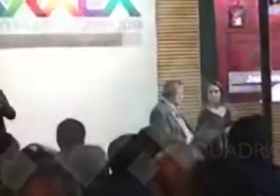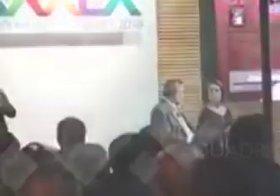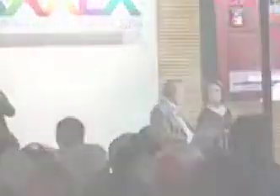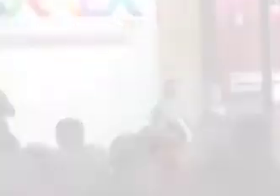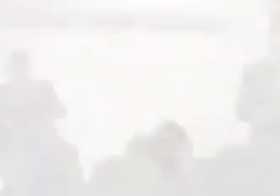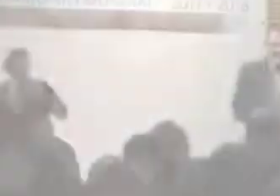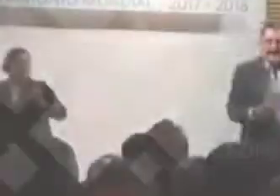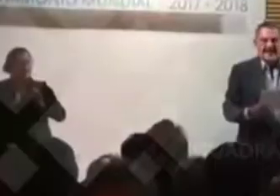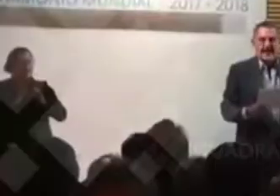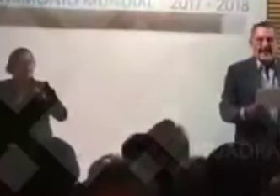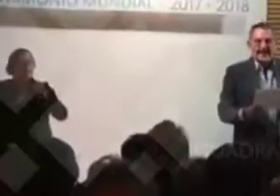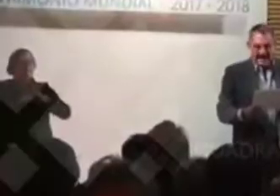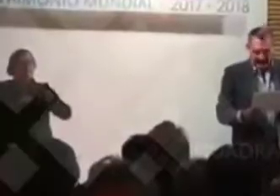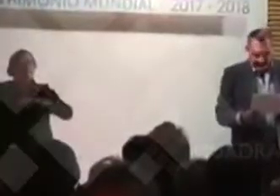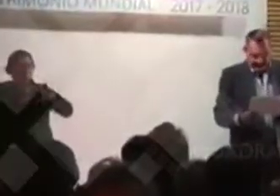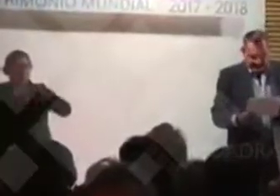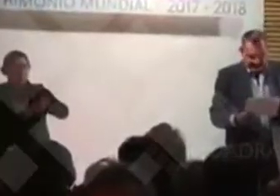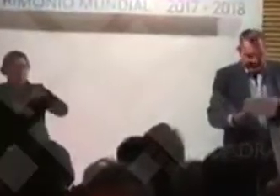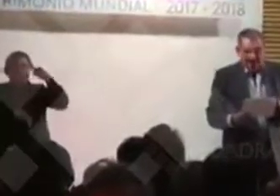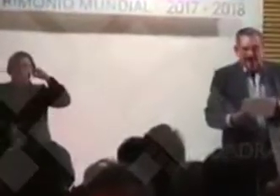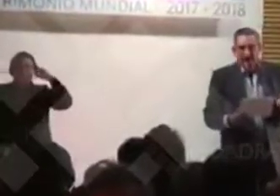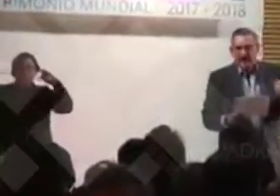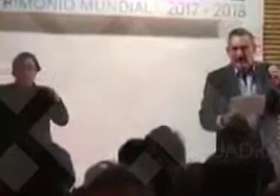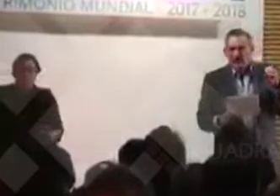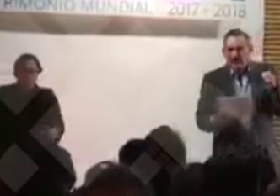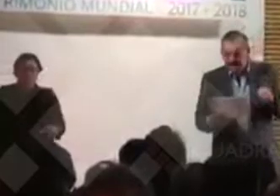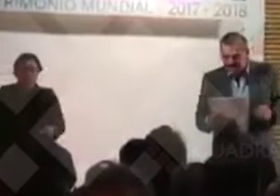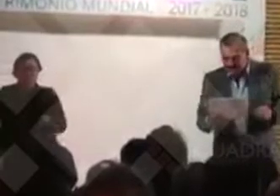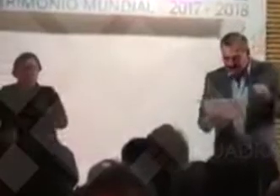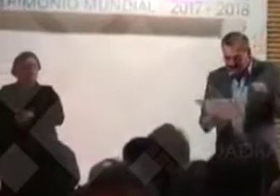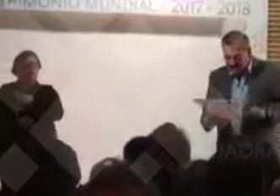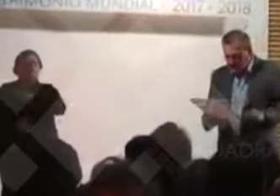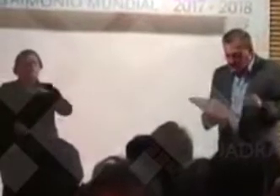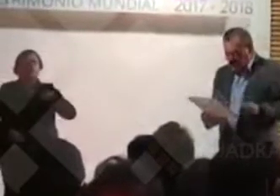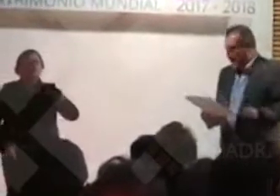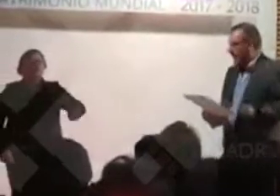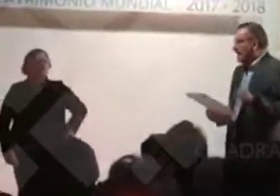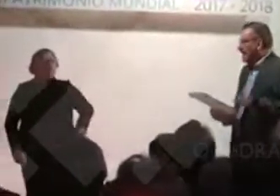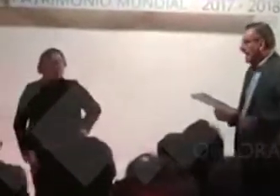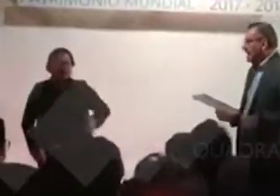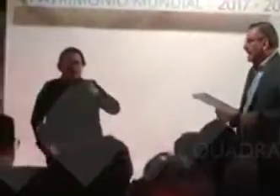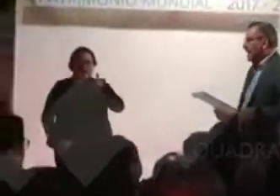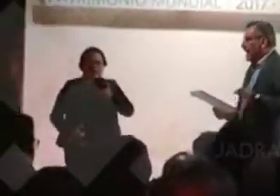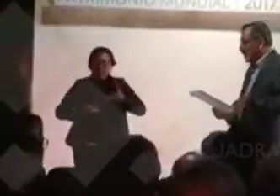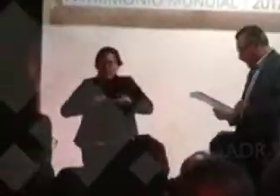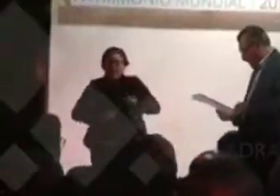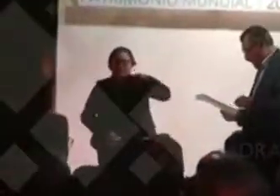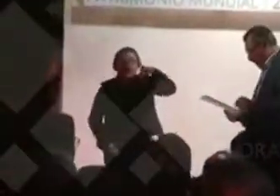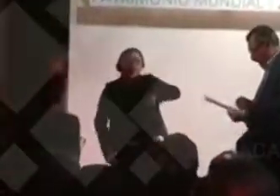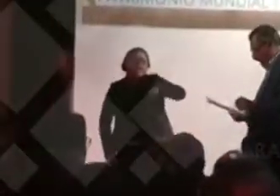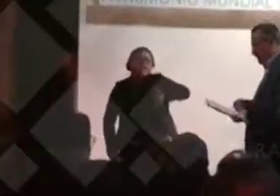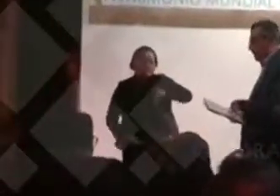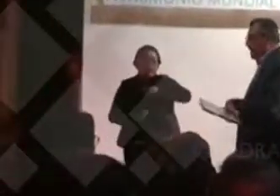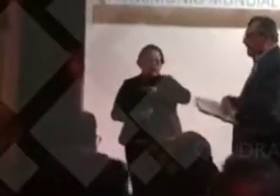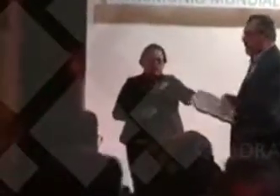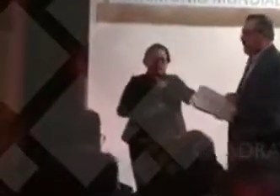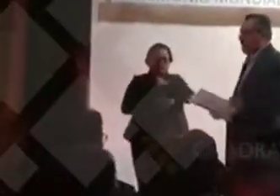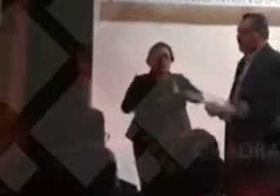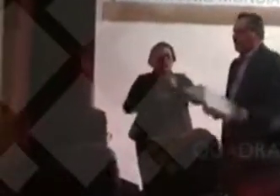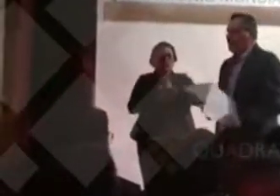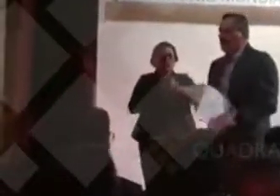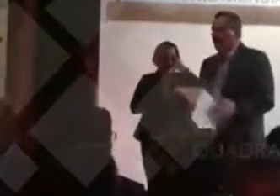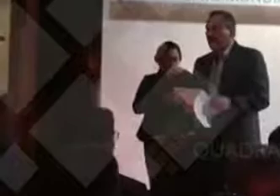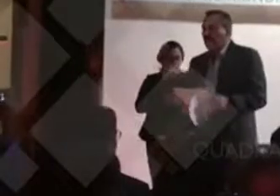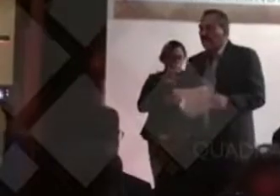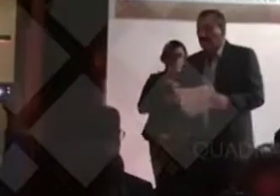posibilidad de comprobar. Nosotros estaremos siempre sujetos a la revisión de nuestra actuación como servidores públicos. Hay organismos que tienen la